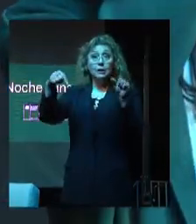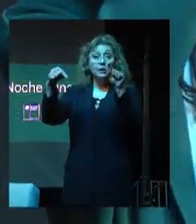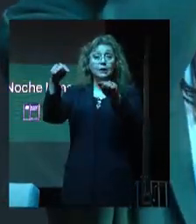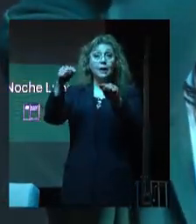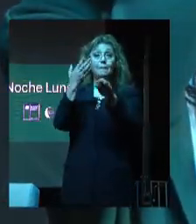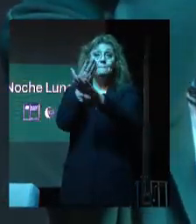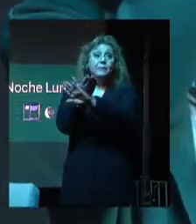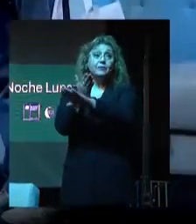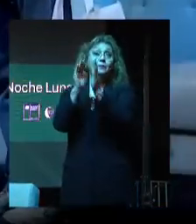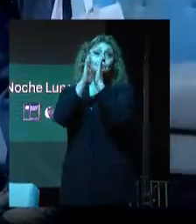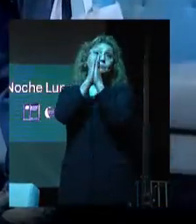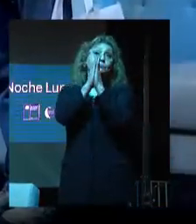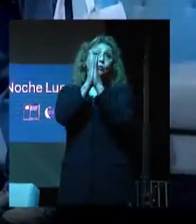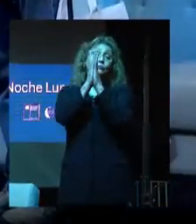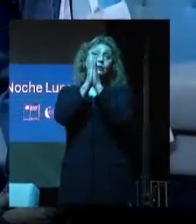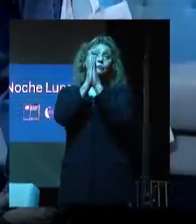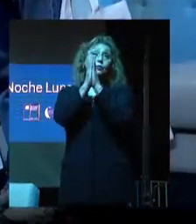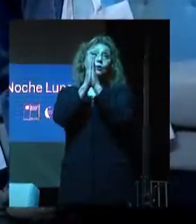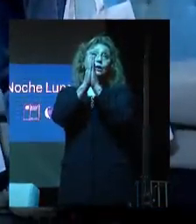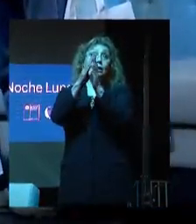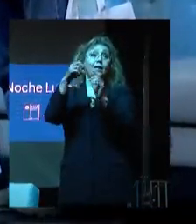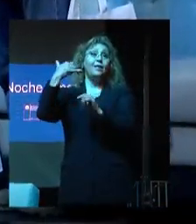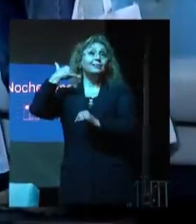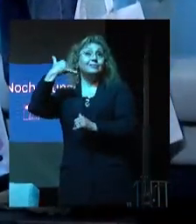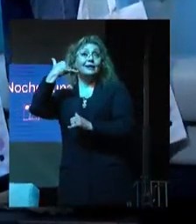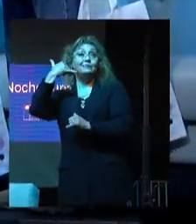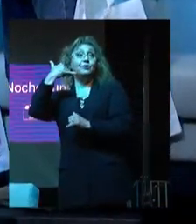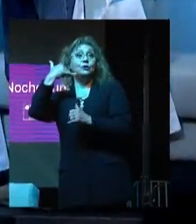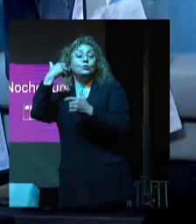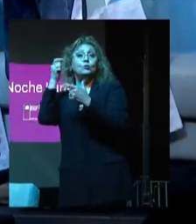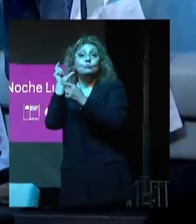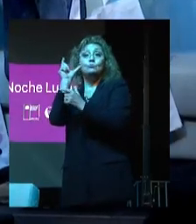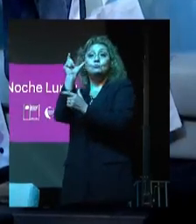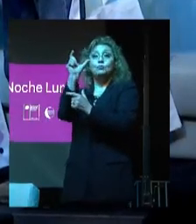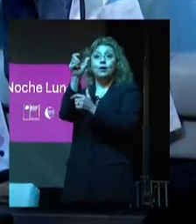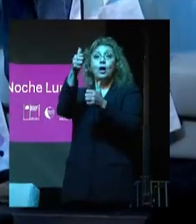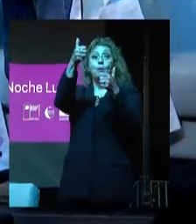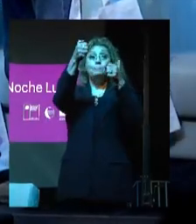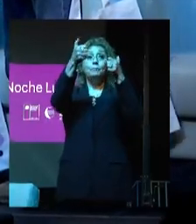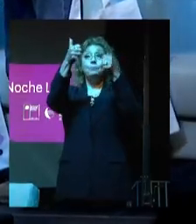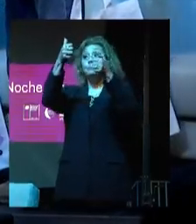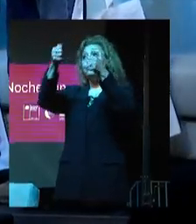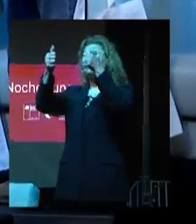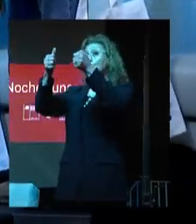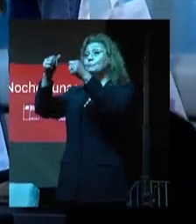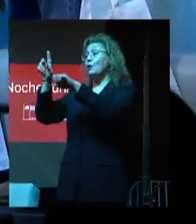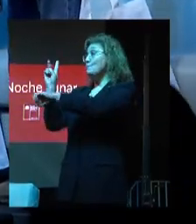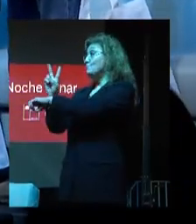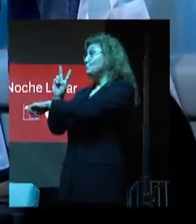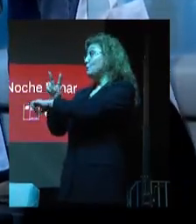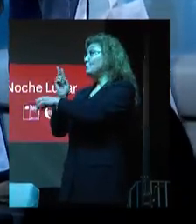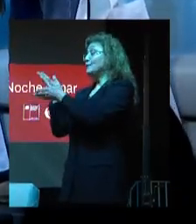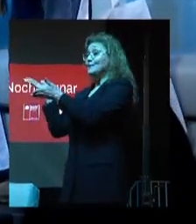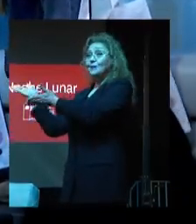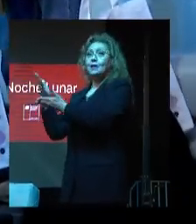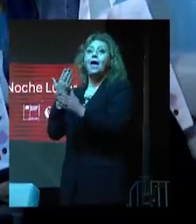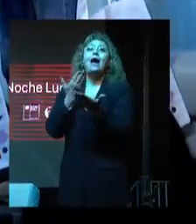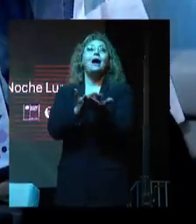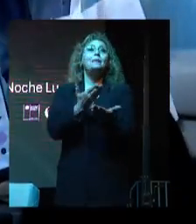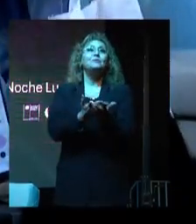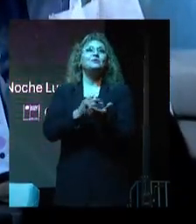Quiero pedir si por favor pueden sacar sus teléfonos y le saquen una foto al profe, a Don Chenael,